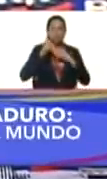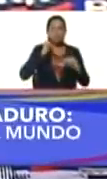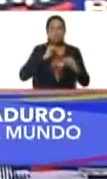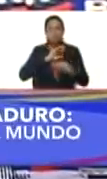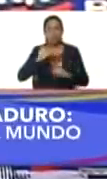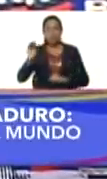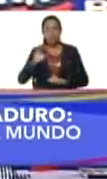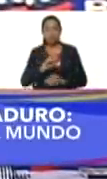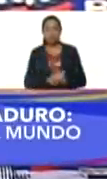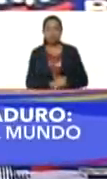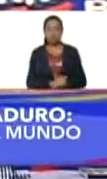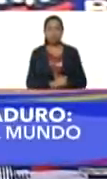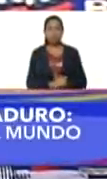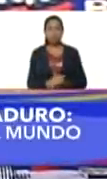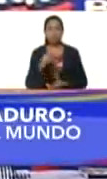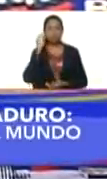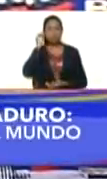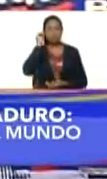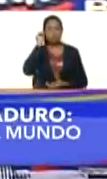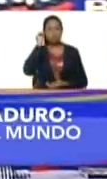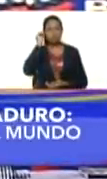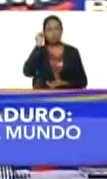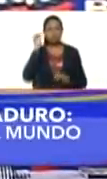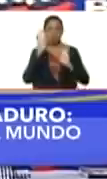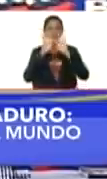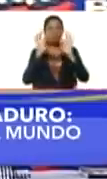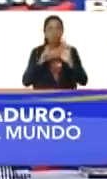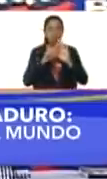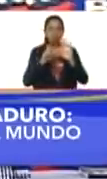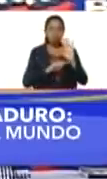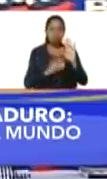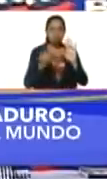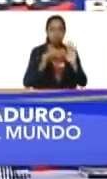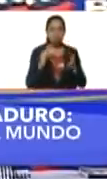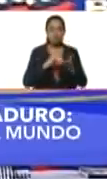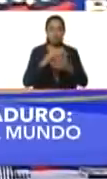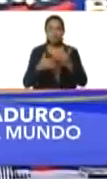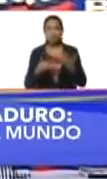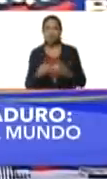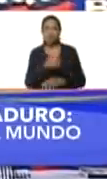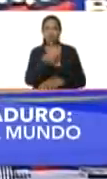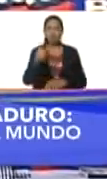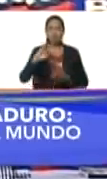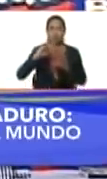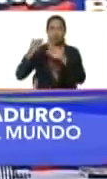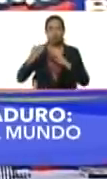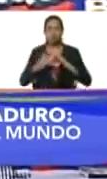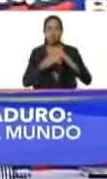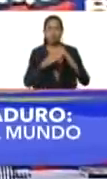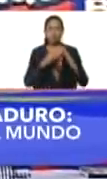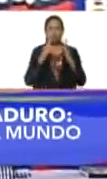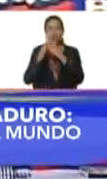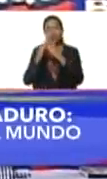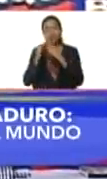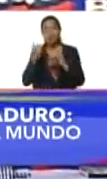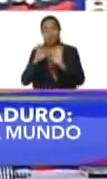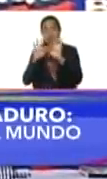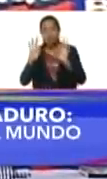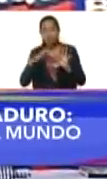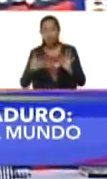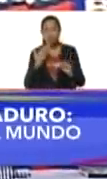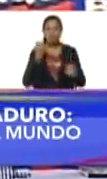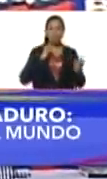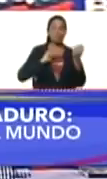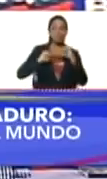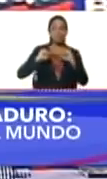país con las medidas adecuadas que se apliquen en cada comunidad y en cada hogar? Solo lo puede